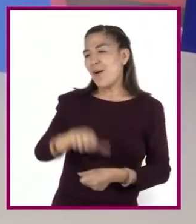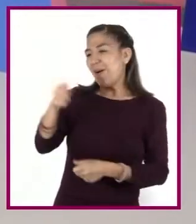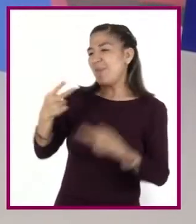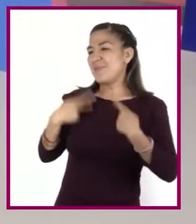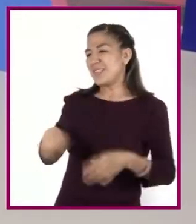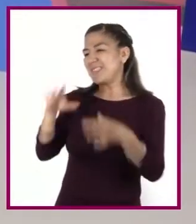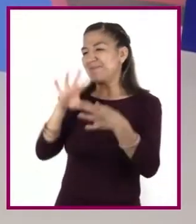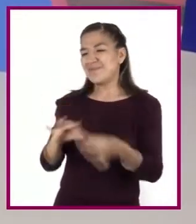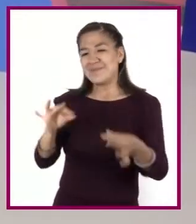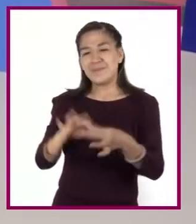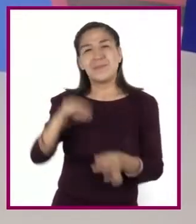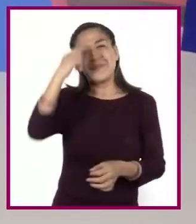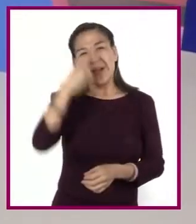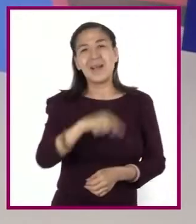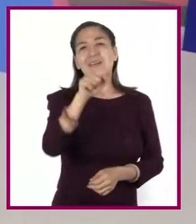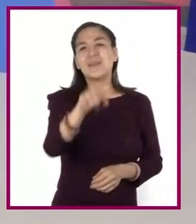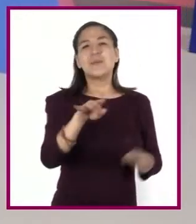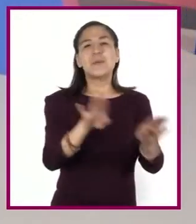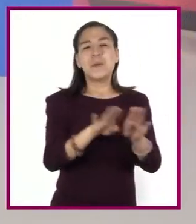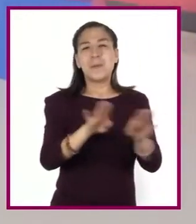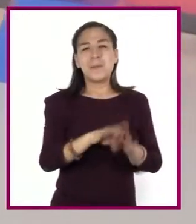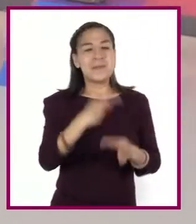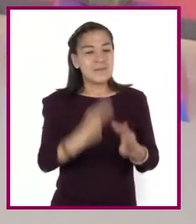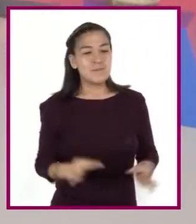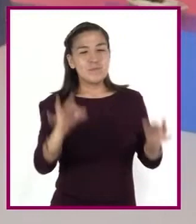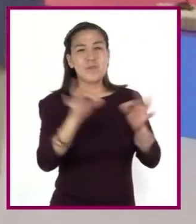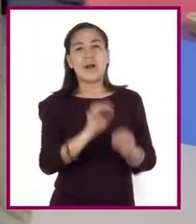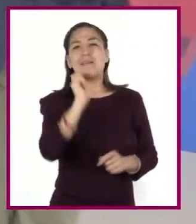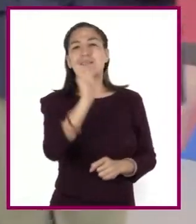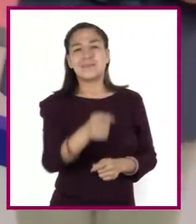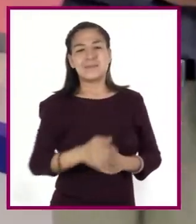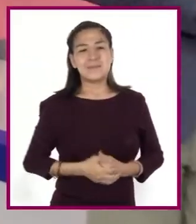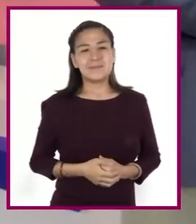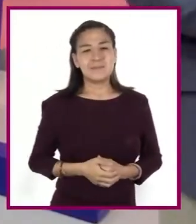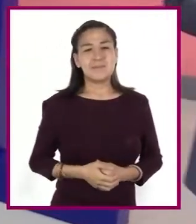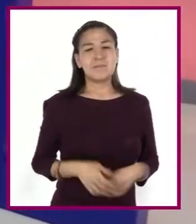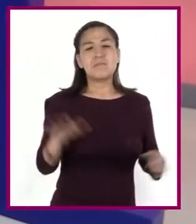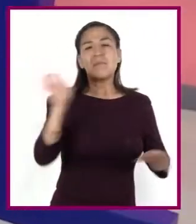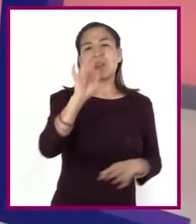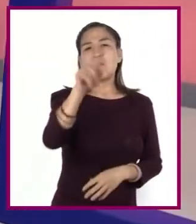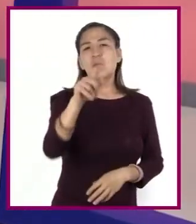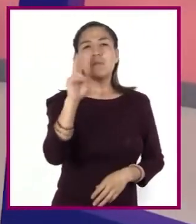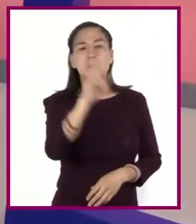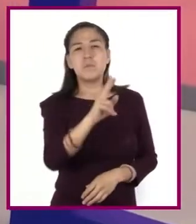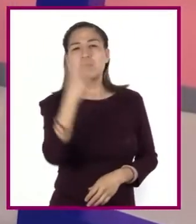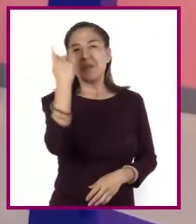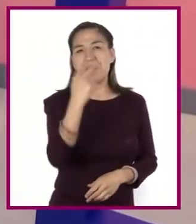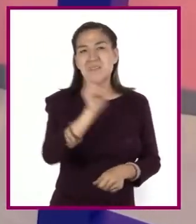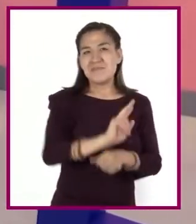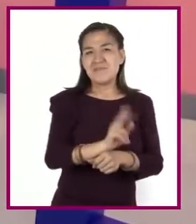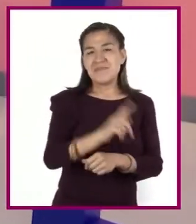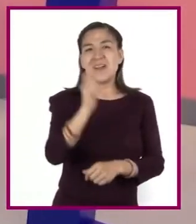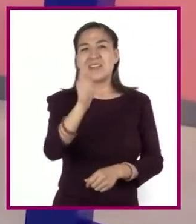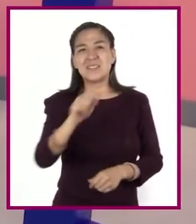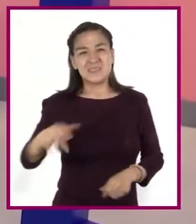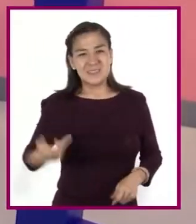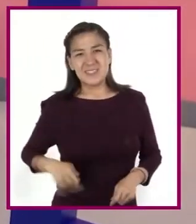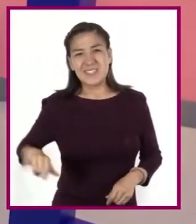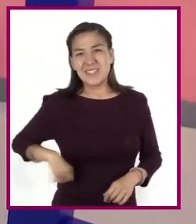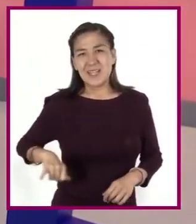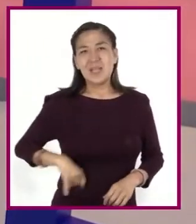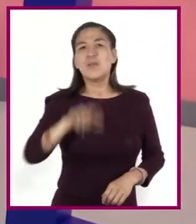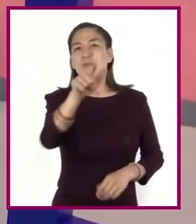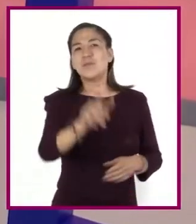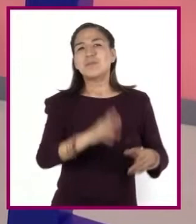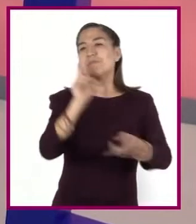más e intentaron rescatar lo más importante. O vieron un programa de televisión muy interesante y fueron y se lo contaron